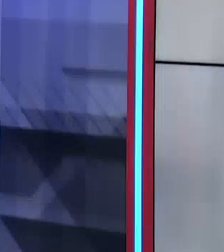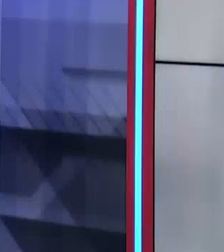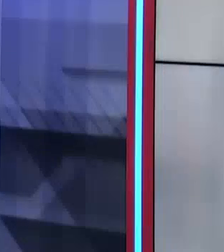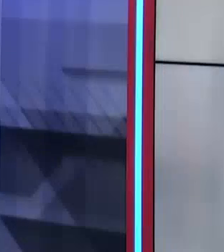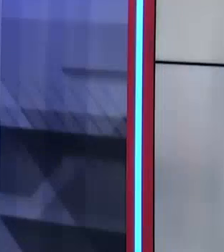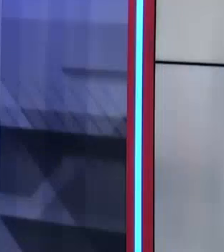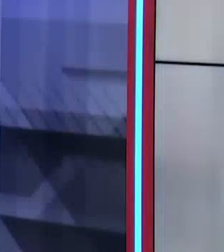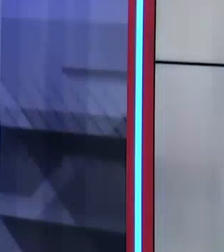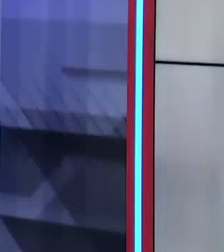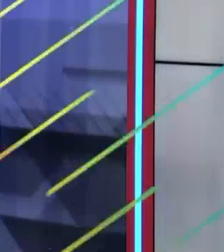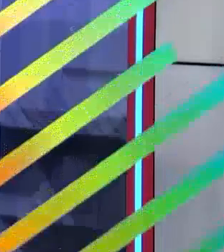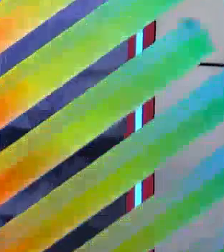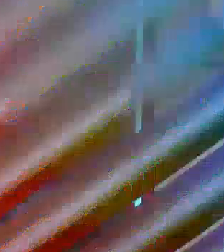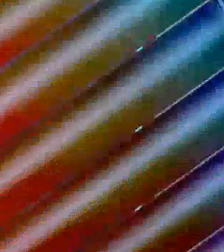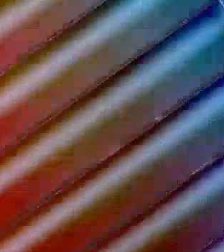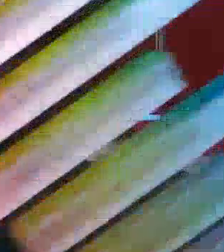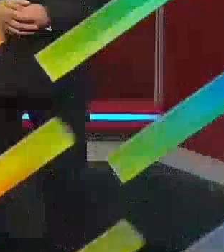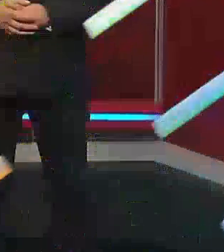Constitución.